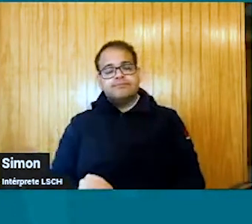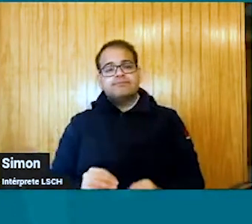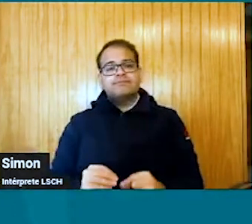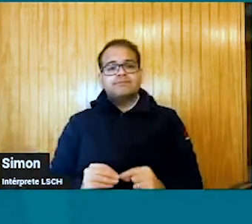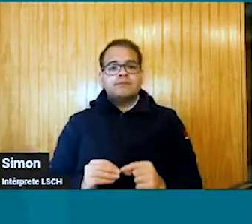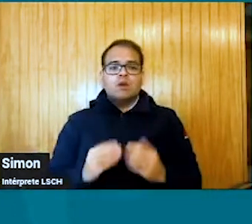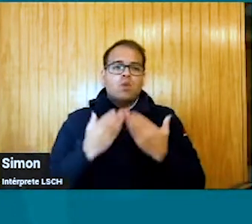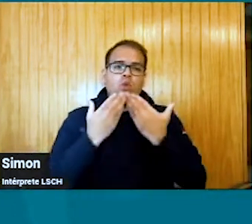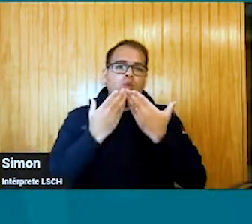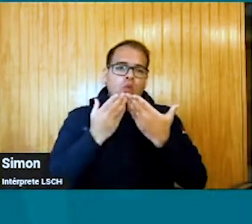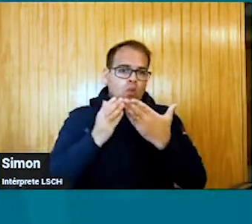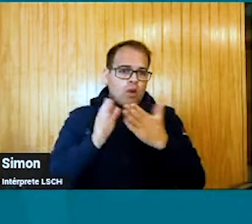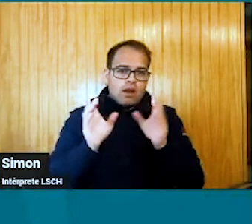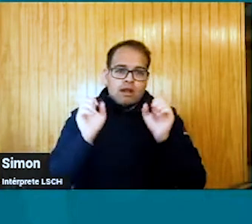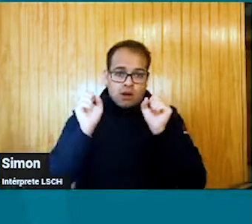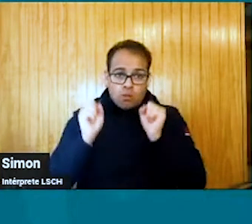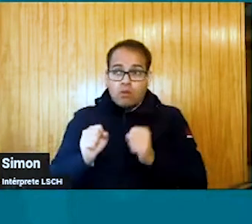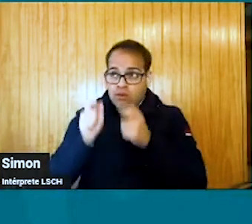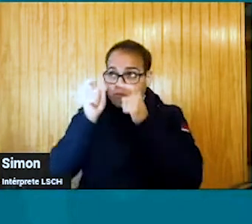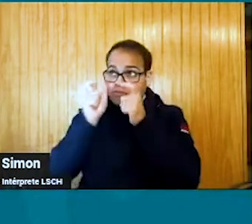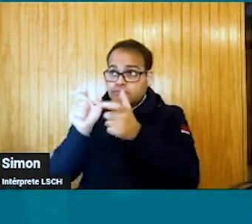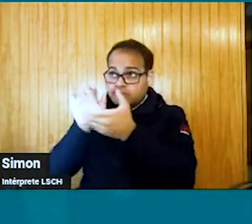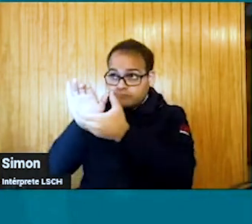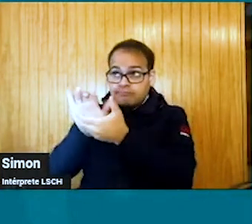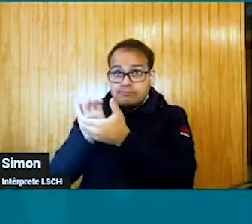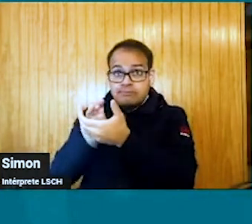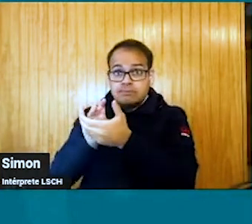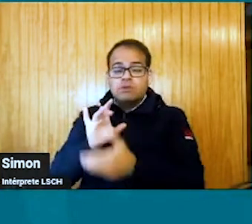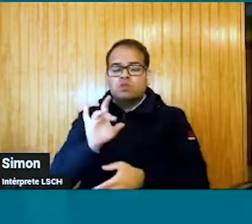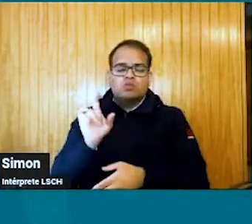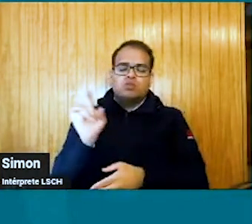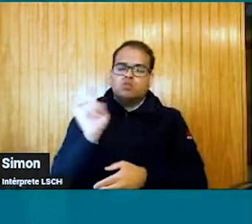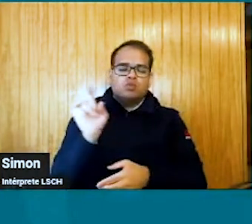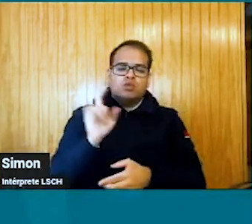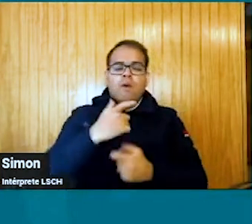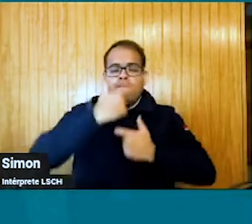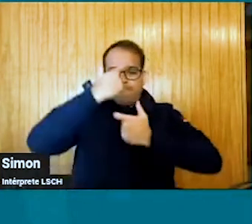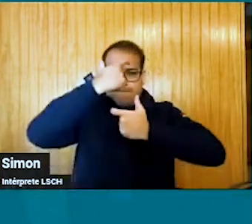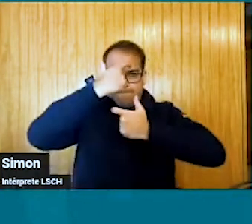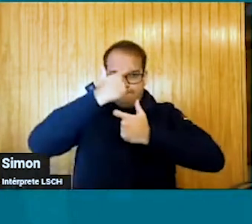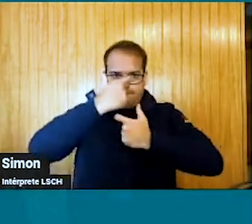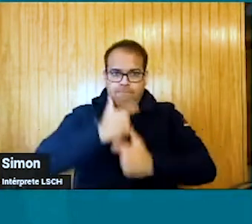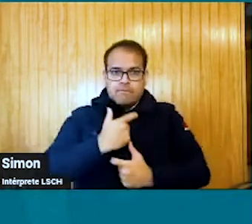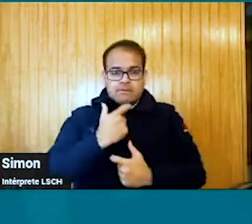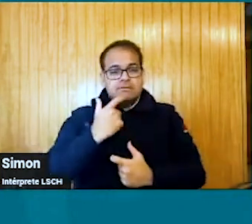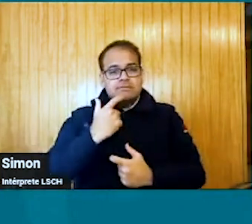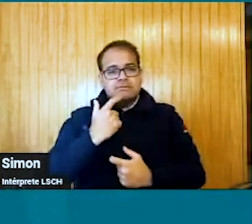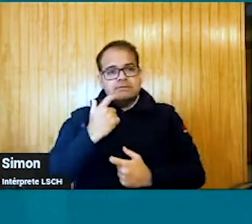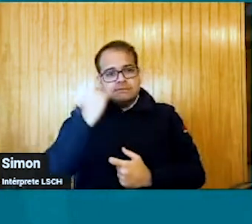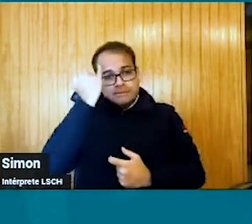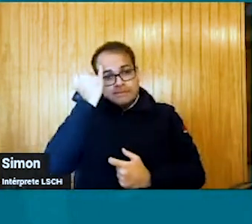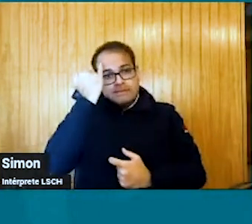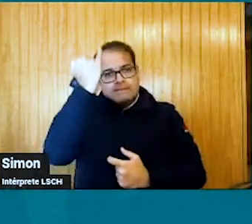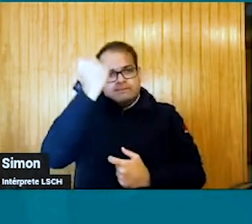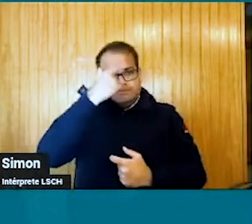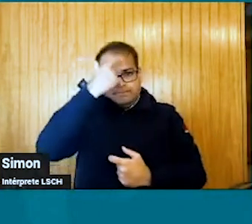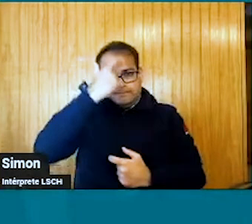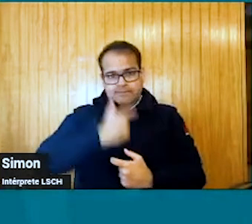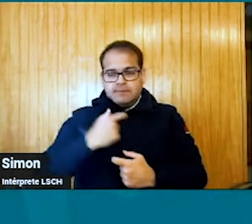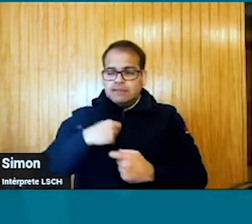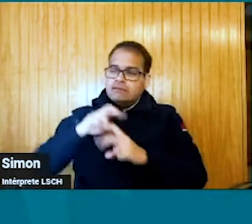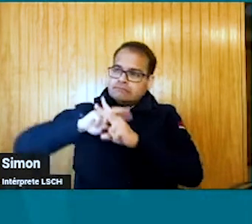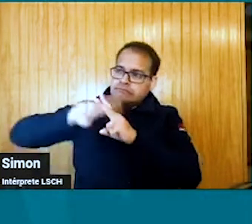¿Cualquiera puede operar una máquina de viento? No. O sea, yo creo que necesitamos tener gente técnica que resuelva